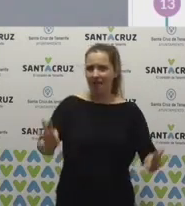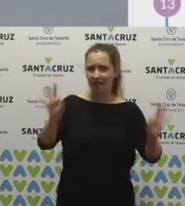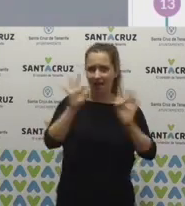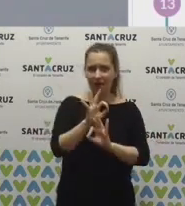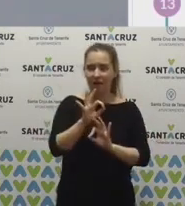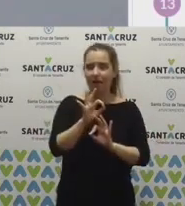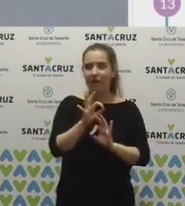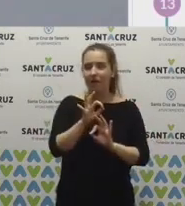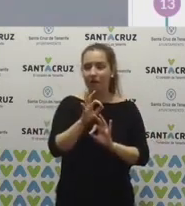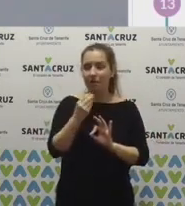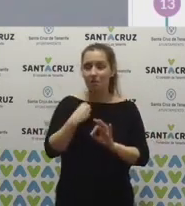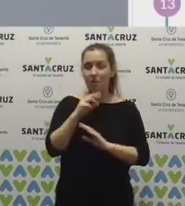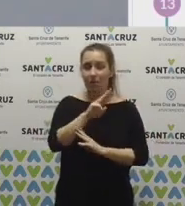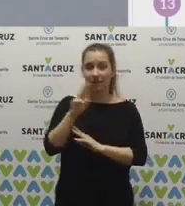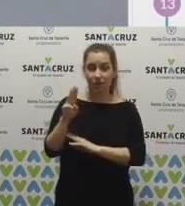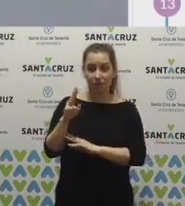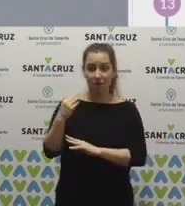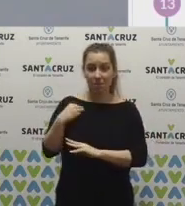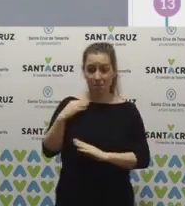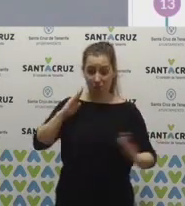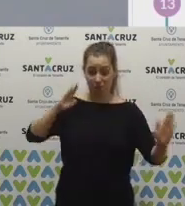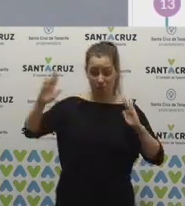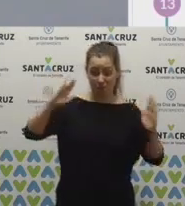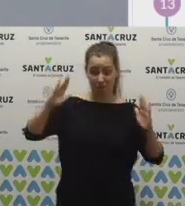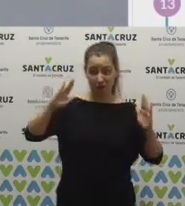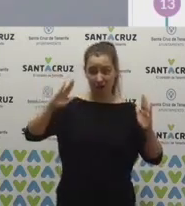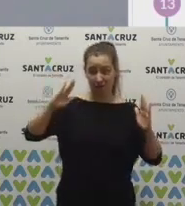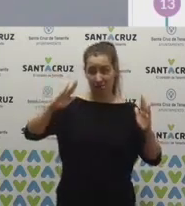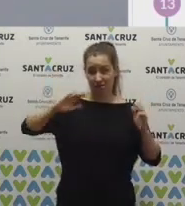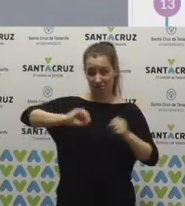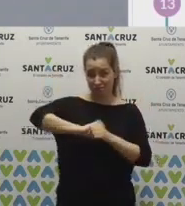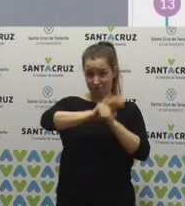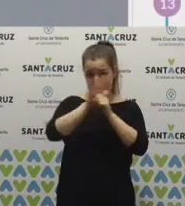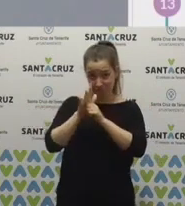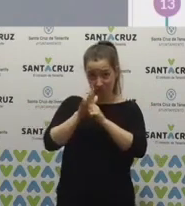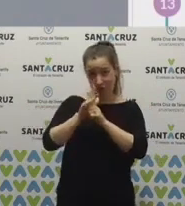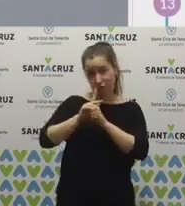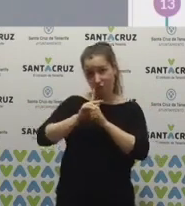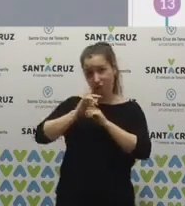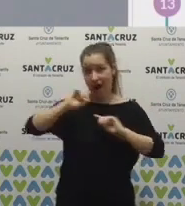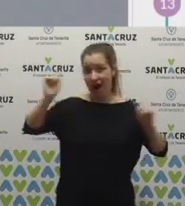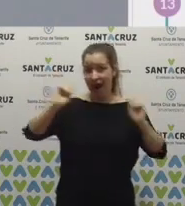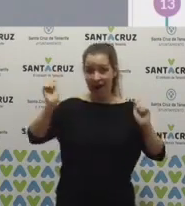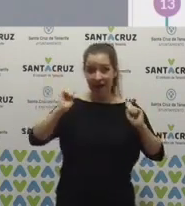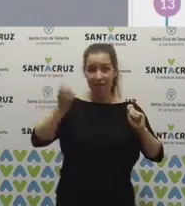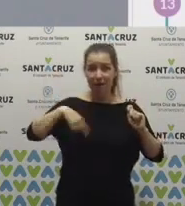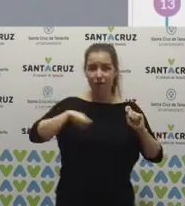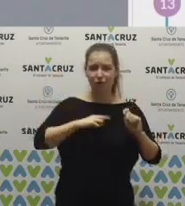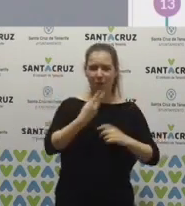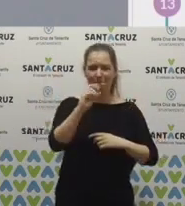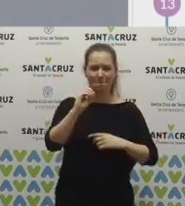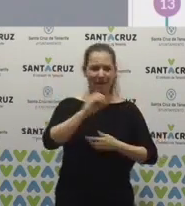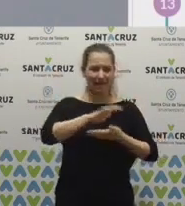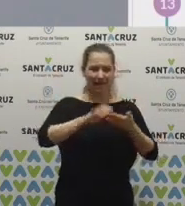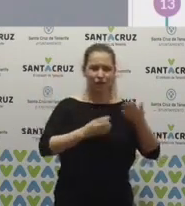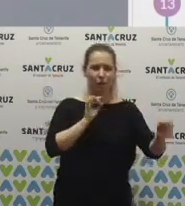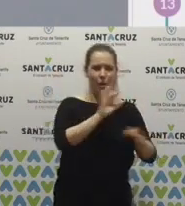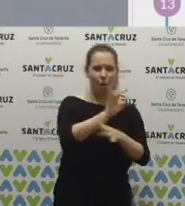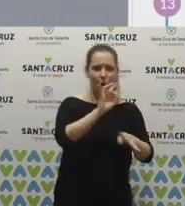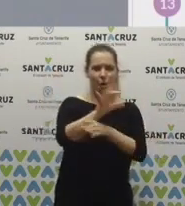en medio de la pandemia en medio de los estados de alarma y no nos han respondido a ninguno absolutamente ninguno